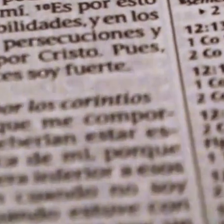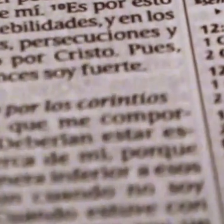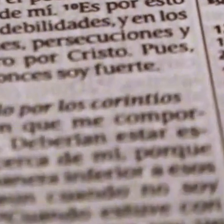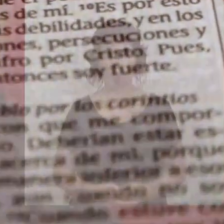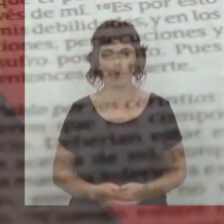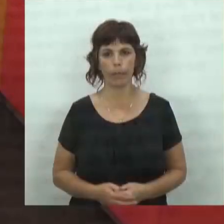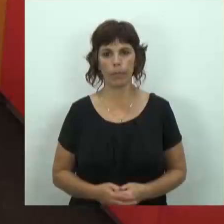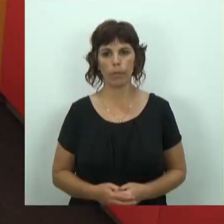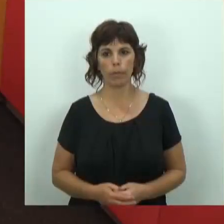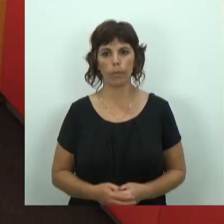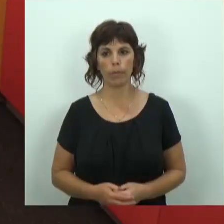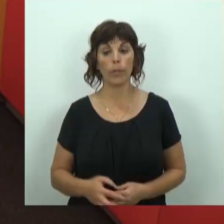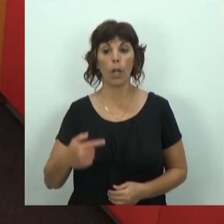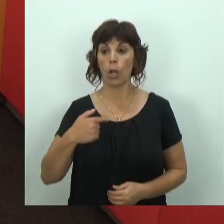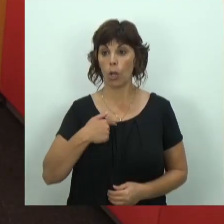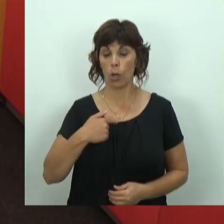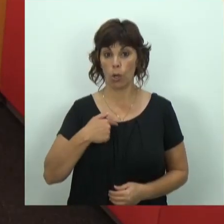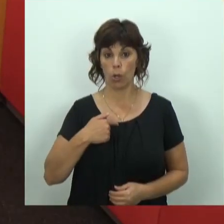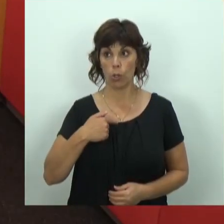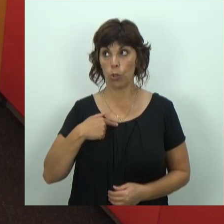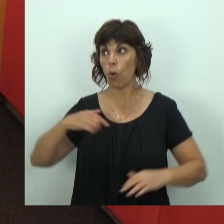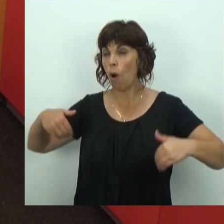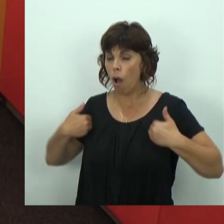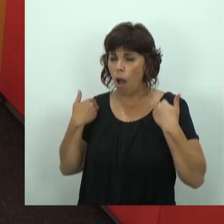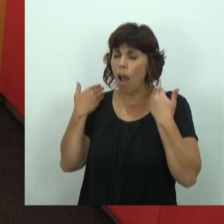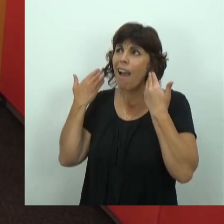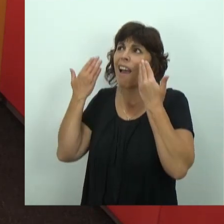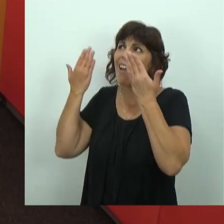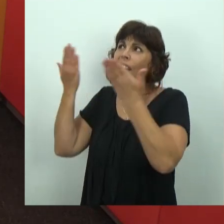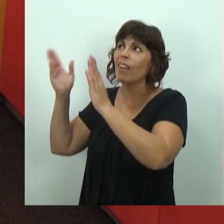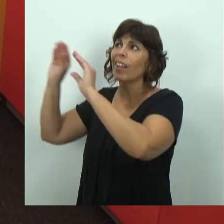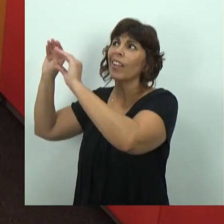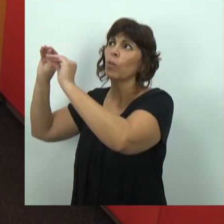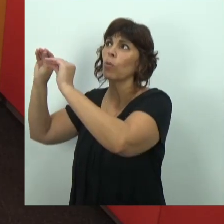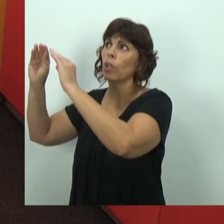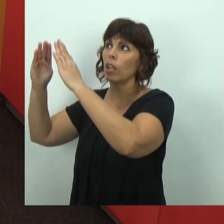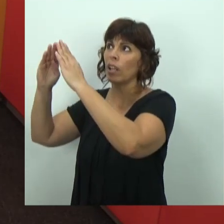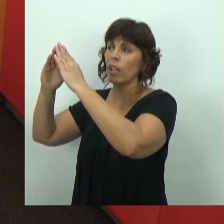Mas yo, por la abundancia de tu gracia, entraré en tu casa.